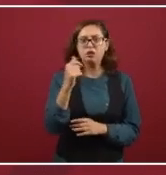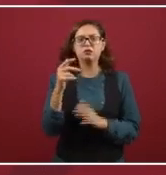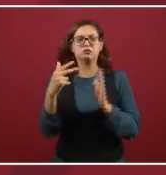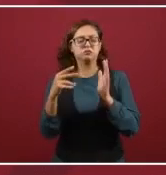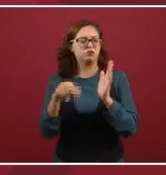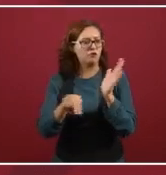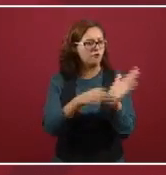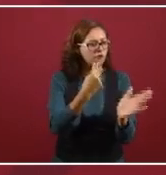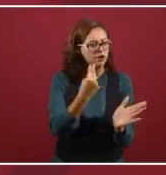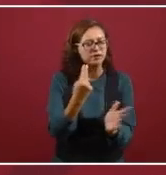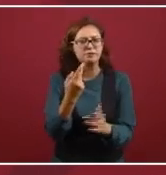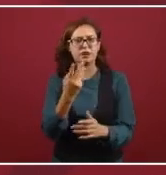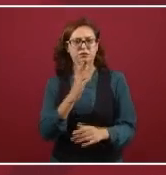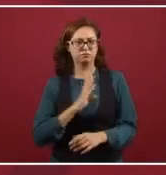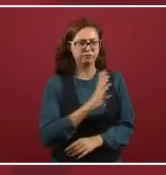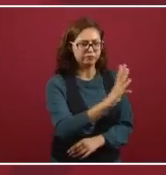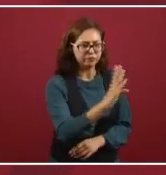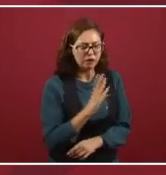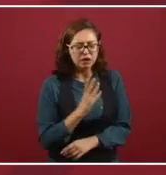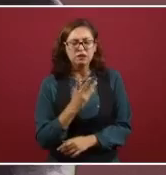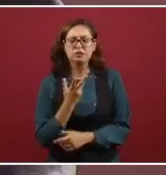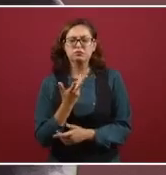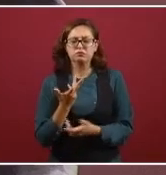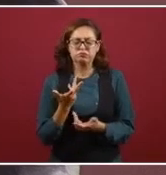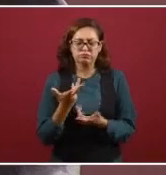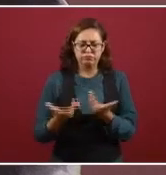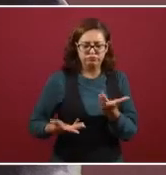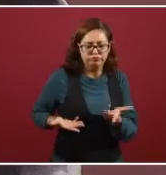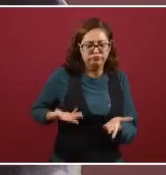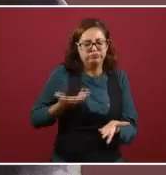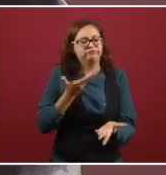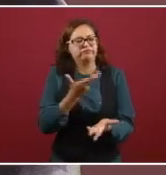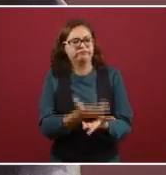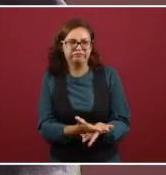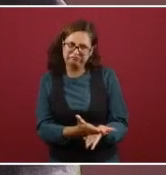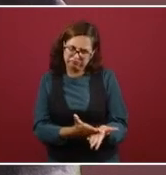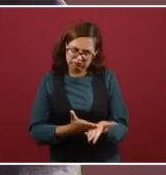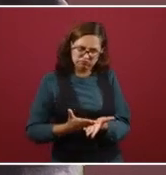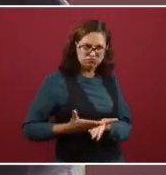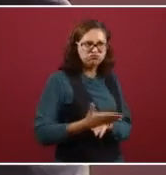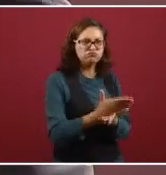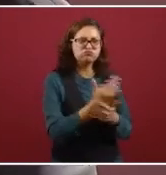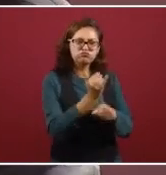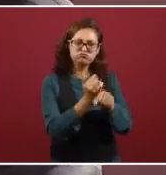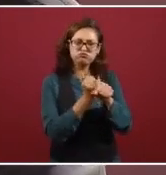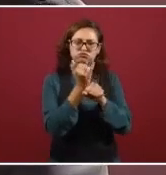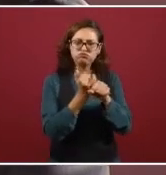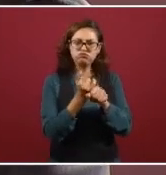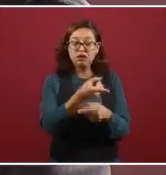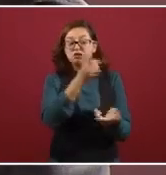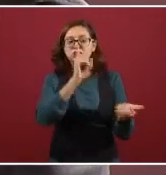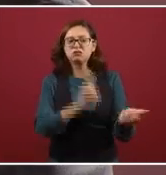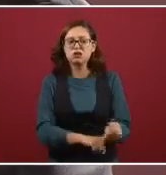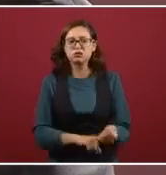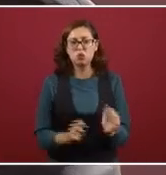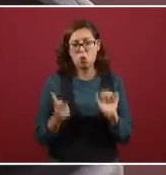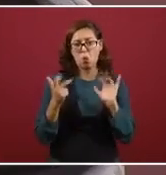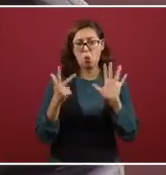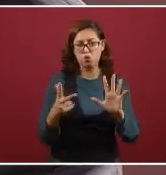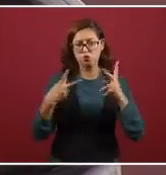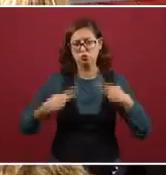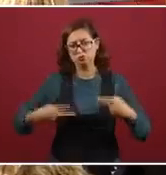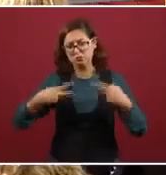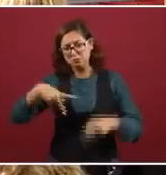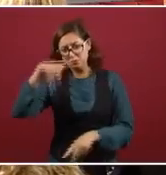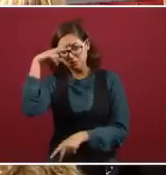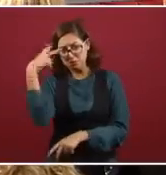bilaterales, en virtud del fallecimiento de 8 mexicanas y mexicanos. Es decir, se